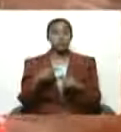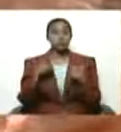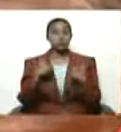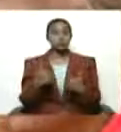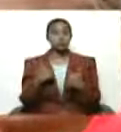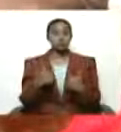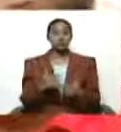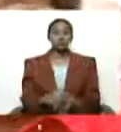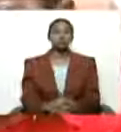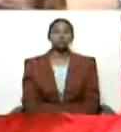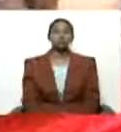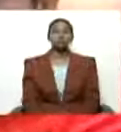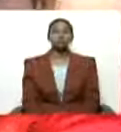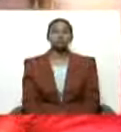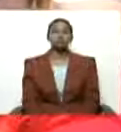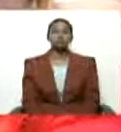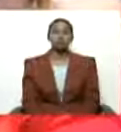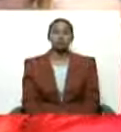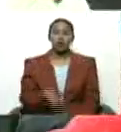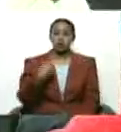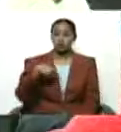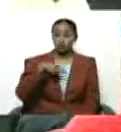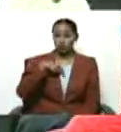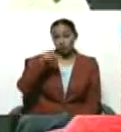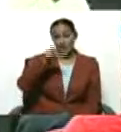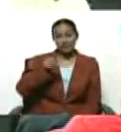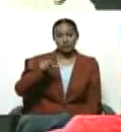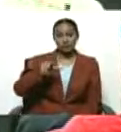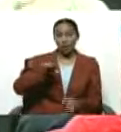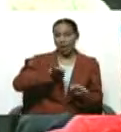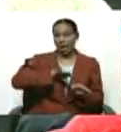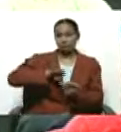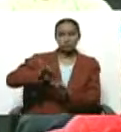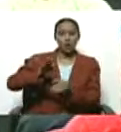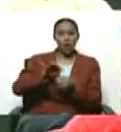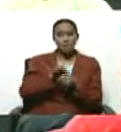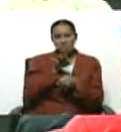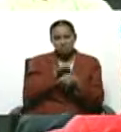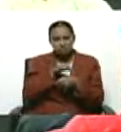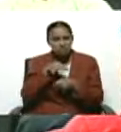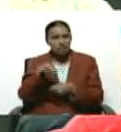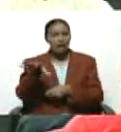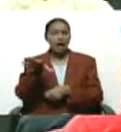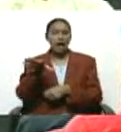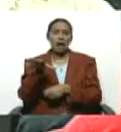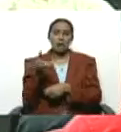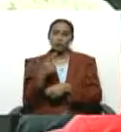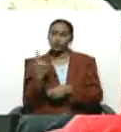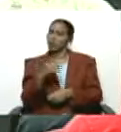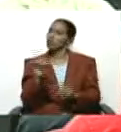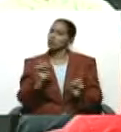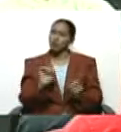No dejemos a nadie por fuera. A nadie debemos dejar por fuera.